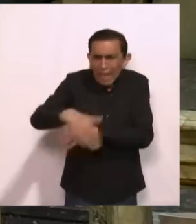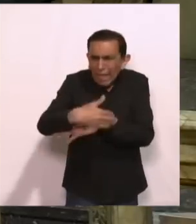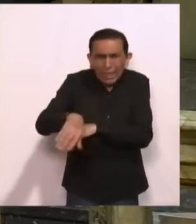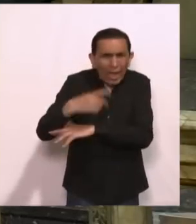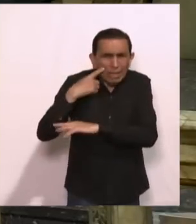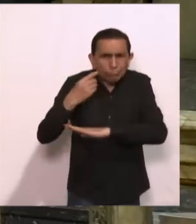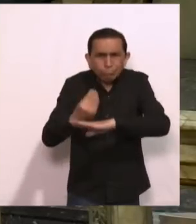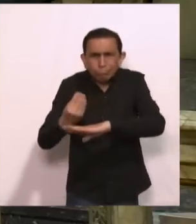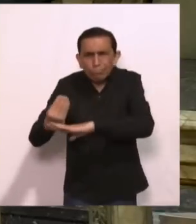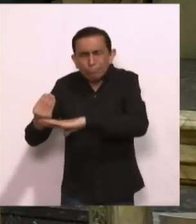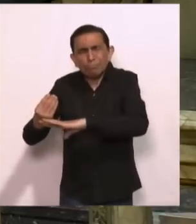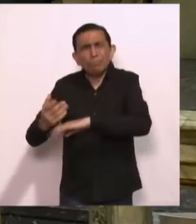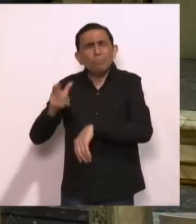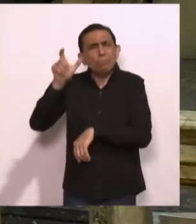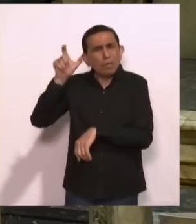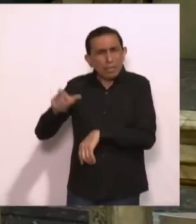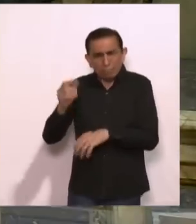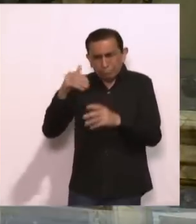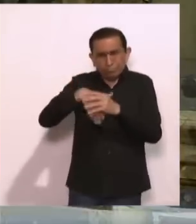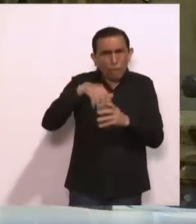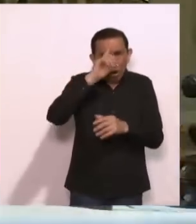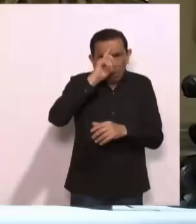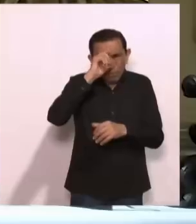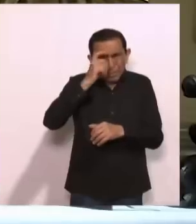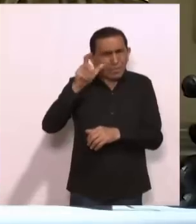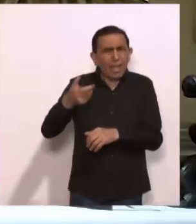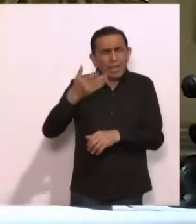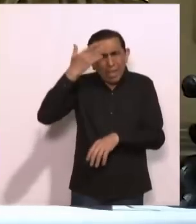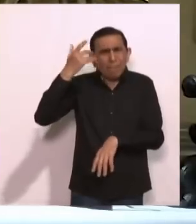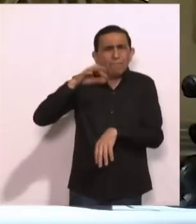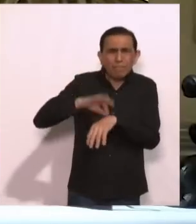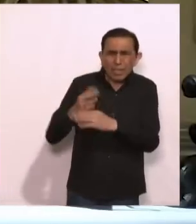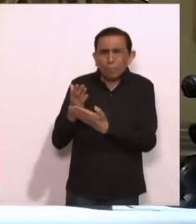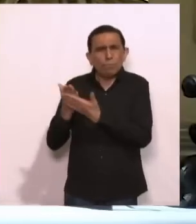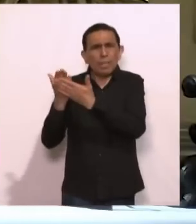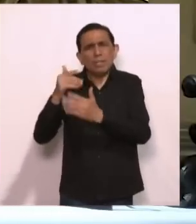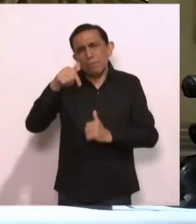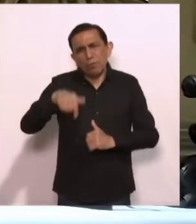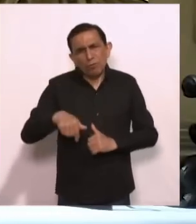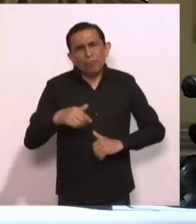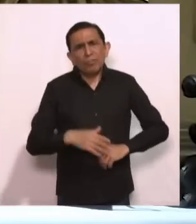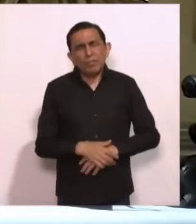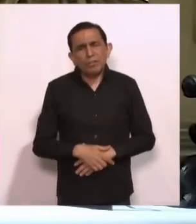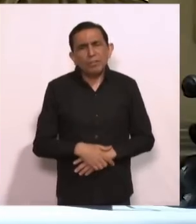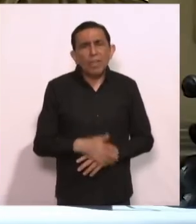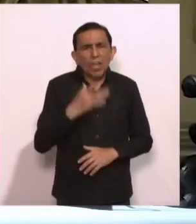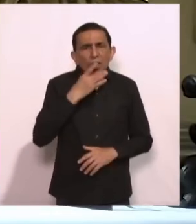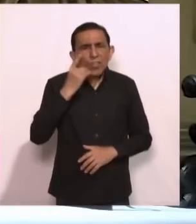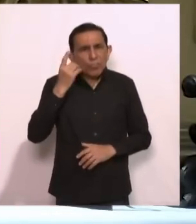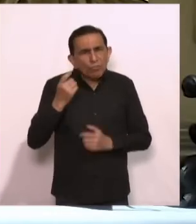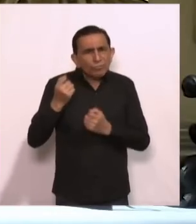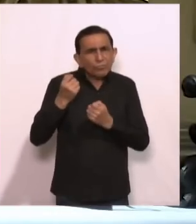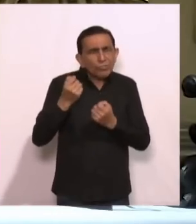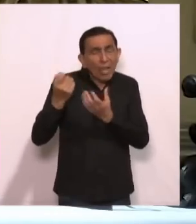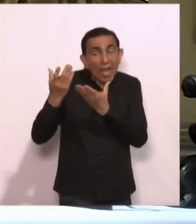solos en el hospital, para que Dios los reciba en